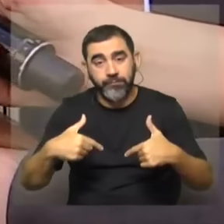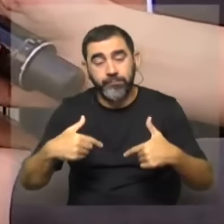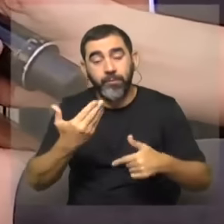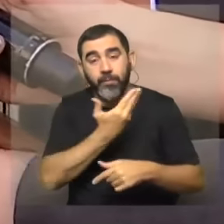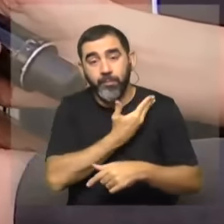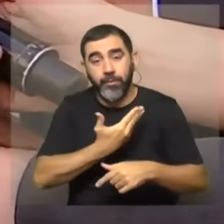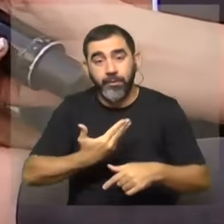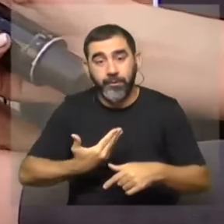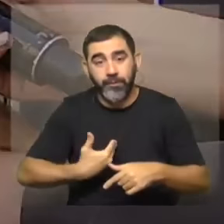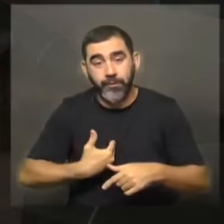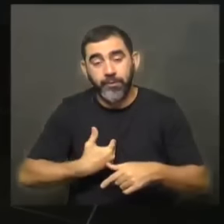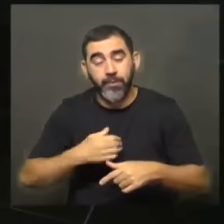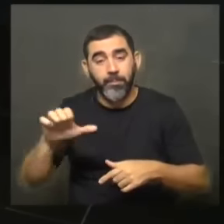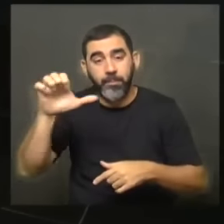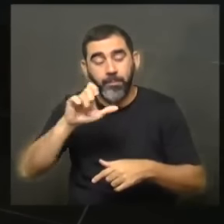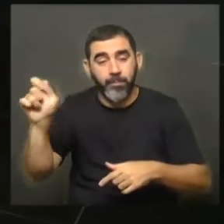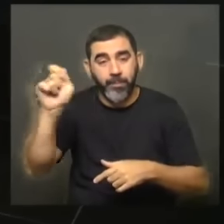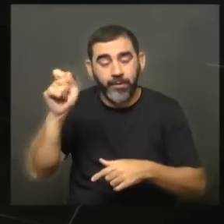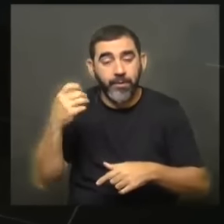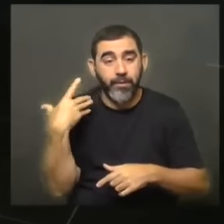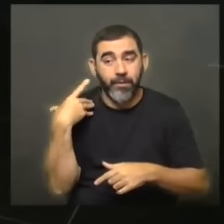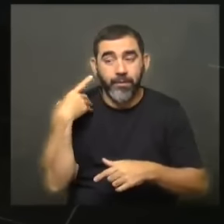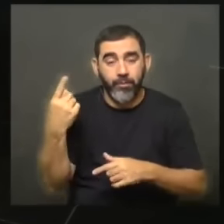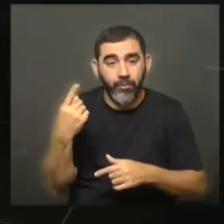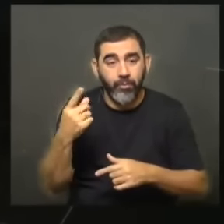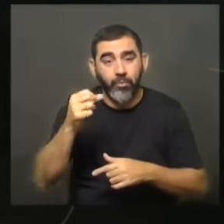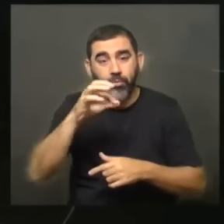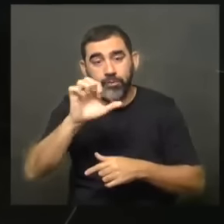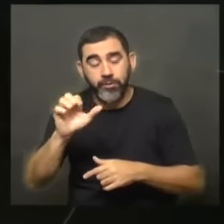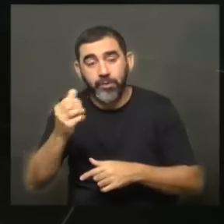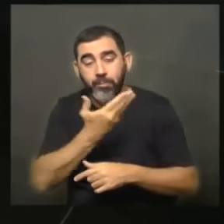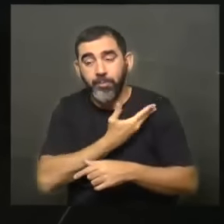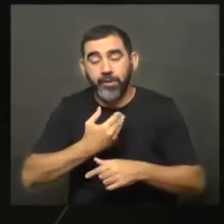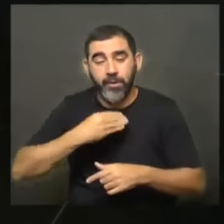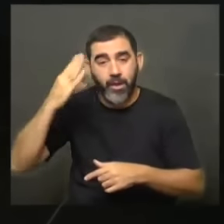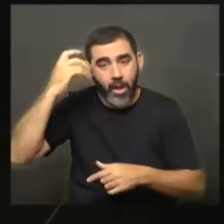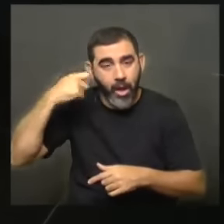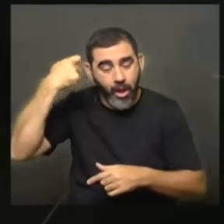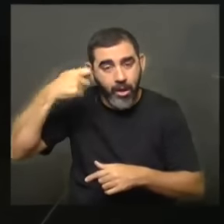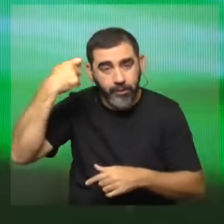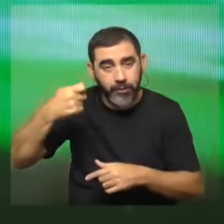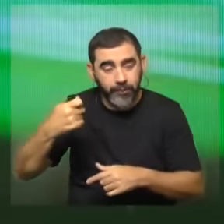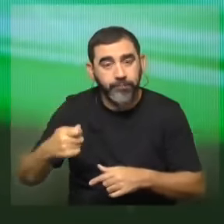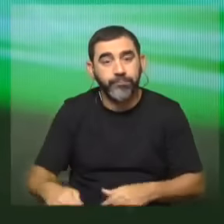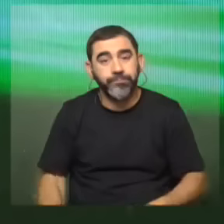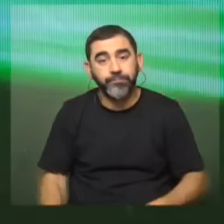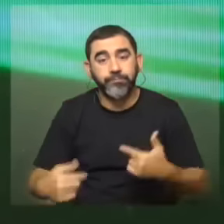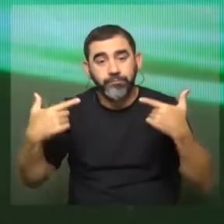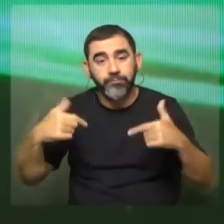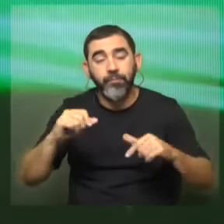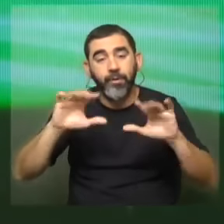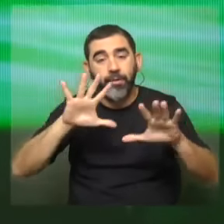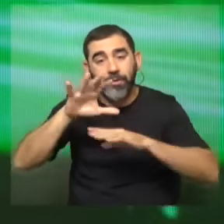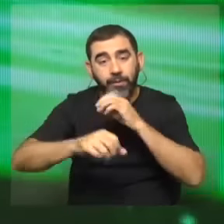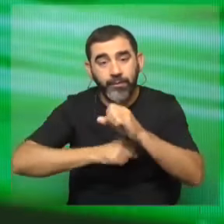presidente de empresas públicas director de ose presidente antel este intendente 10